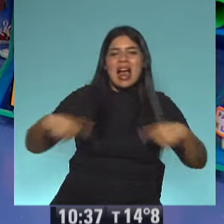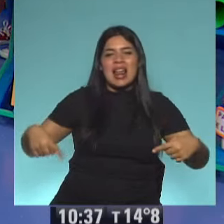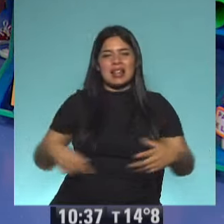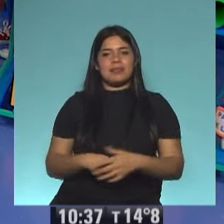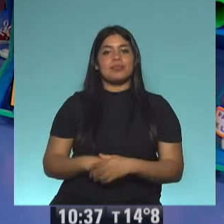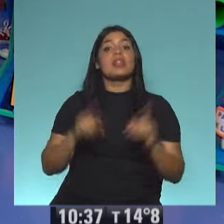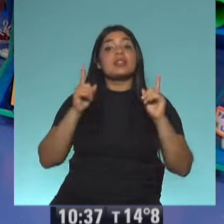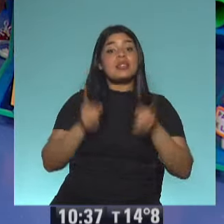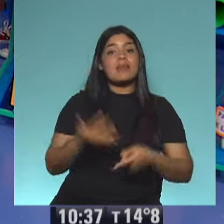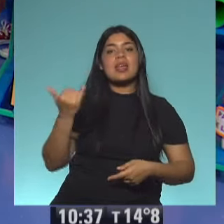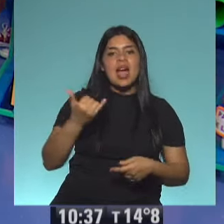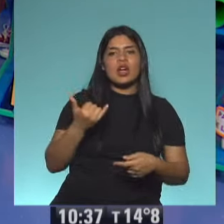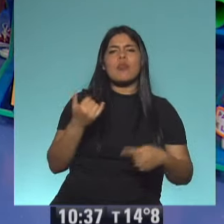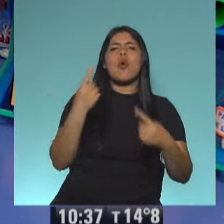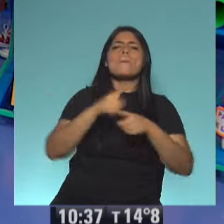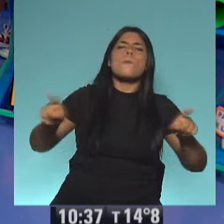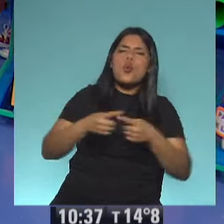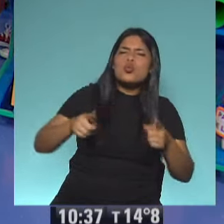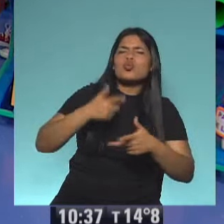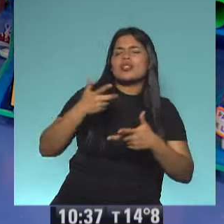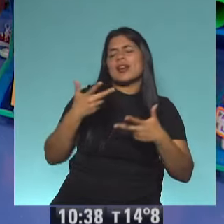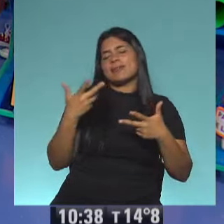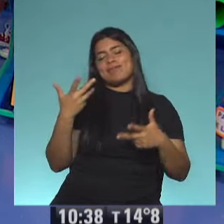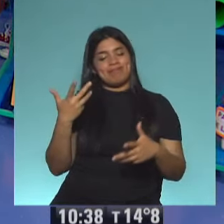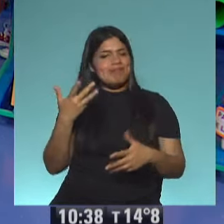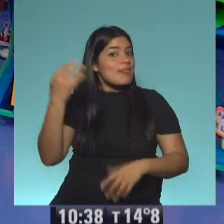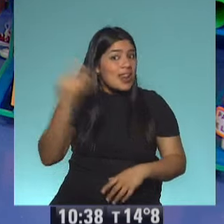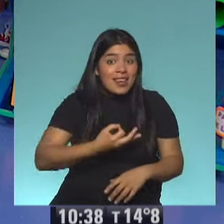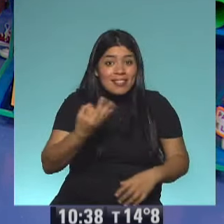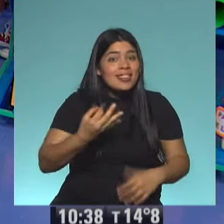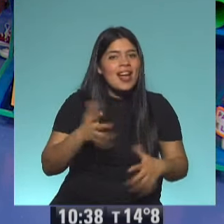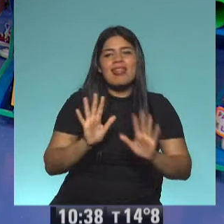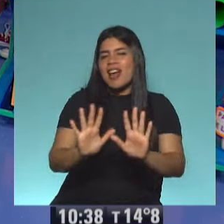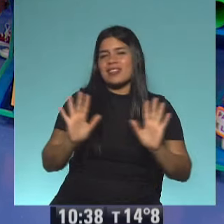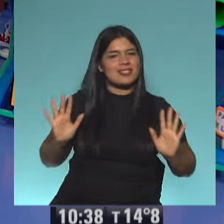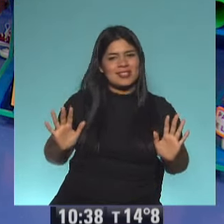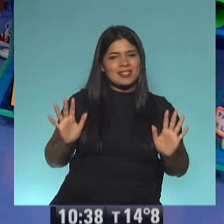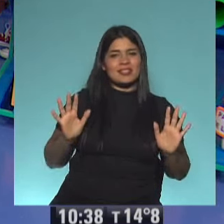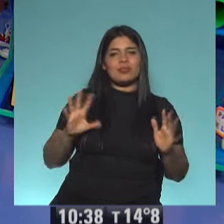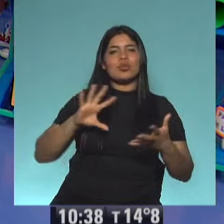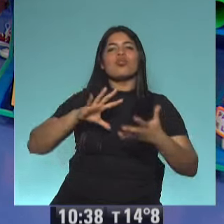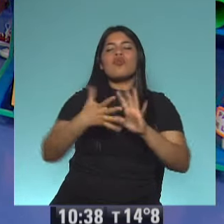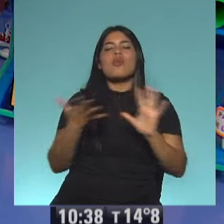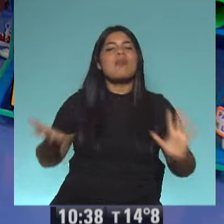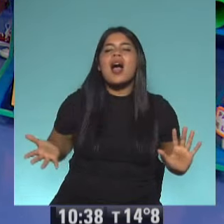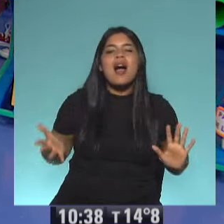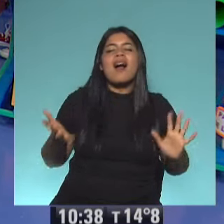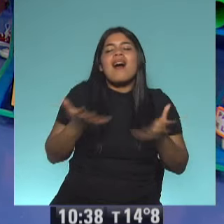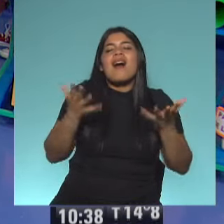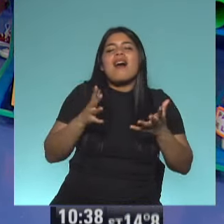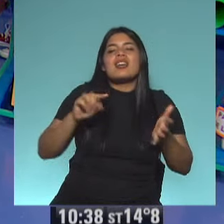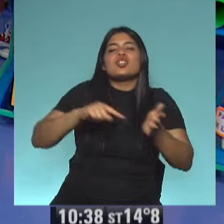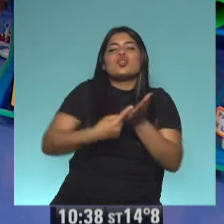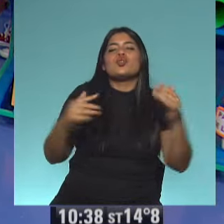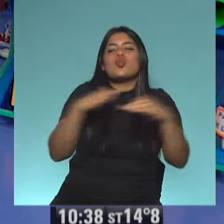Carros musicales, música. O sea, en realidad es eso. De alguna manera, toda la ciudad vive